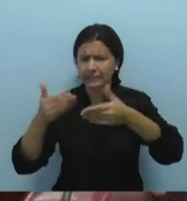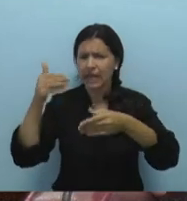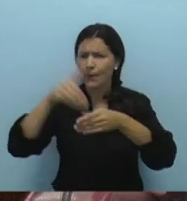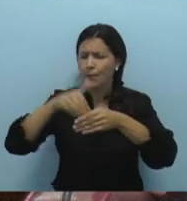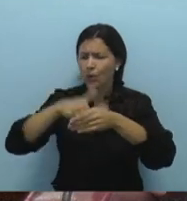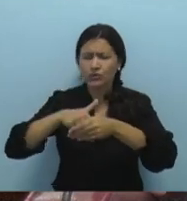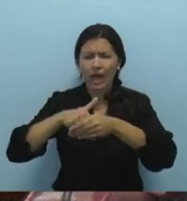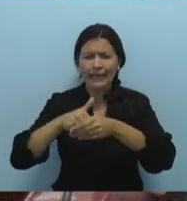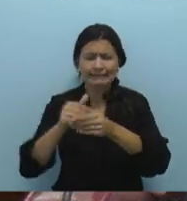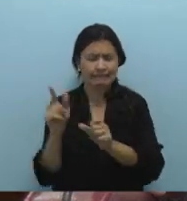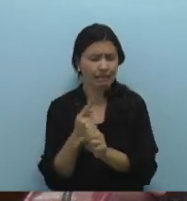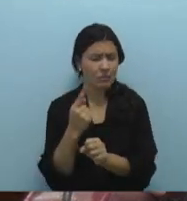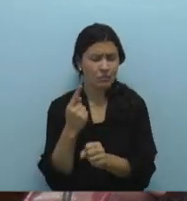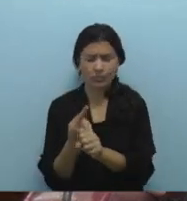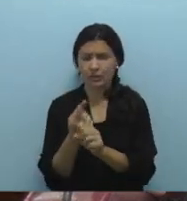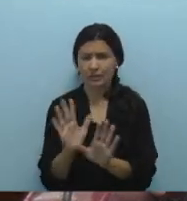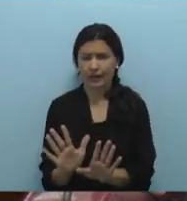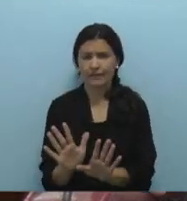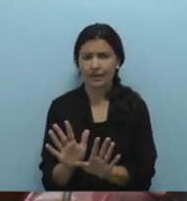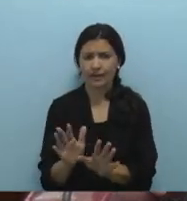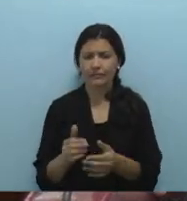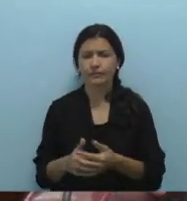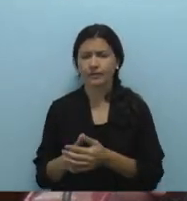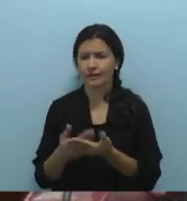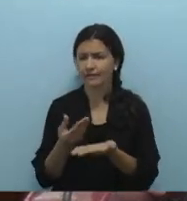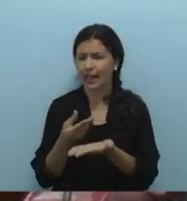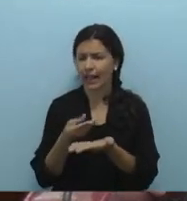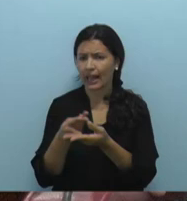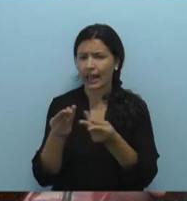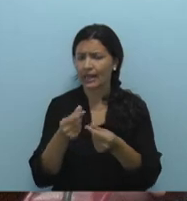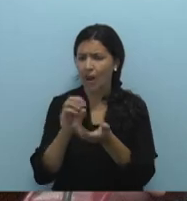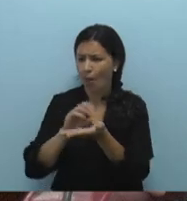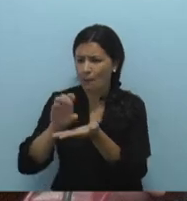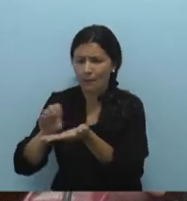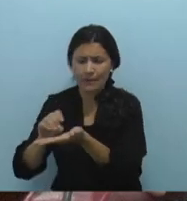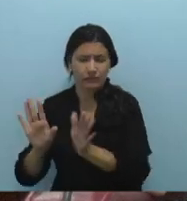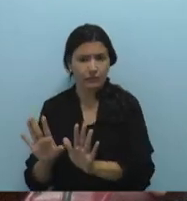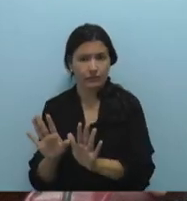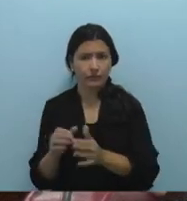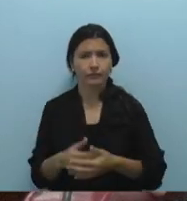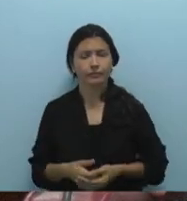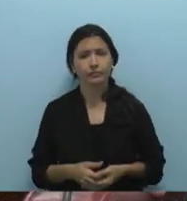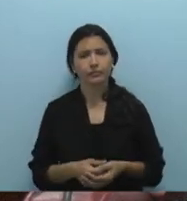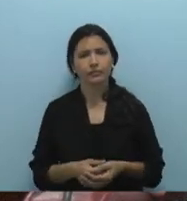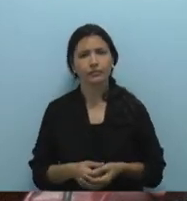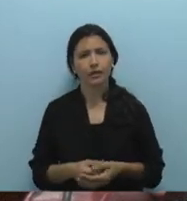por el Congreso de la Nación en los giros de fondo para el presupuesto de aquella época. Y quiero aclarar una cosa